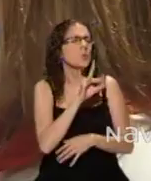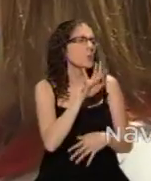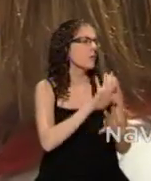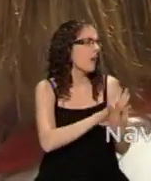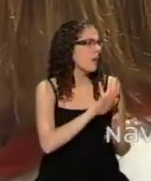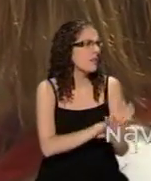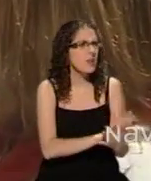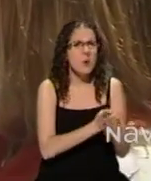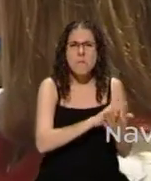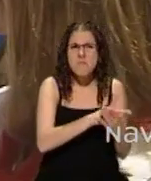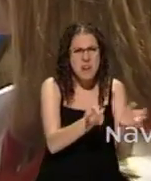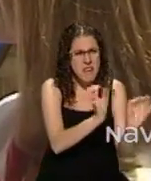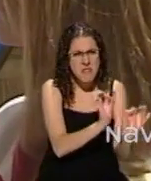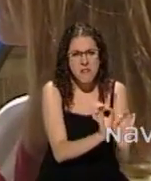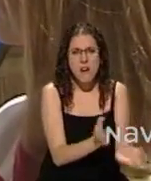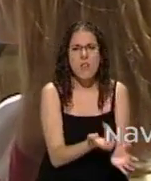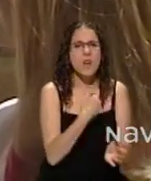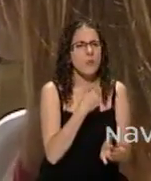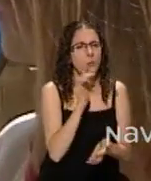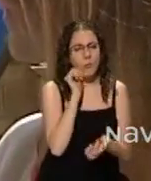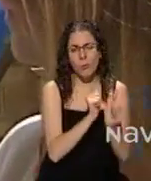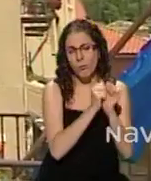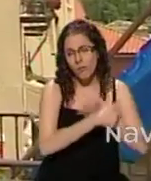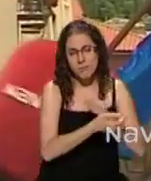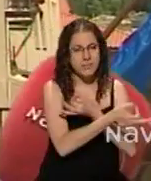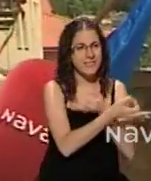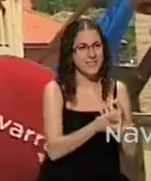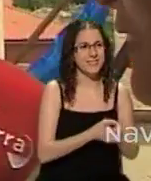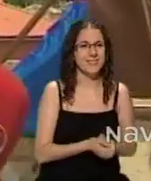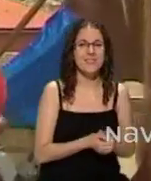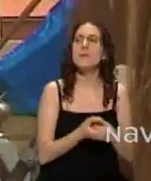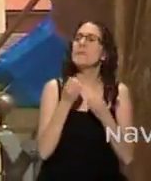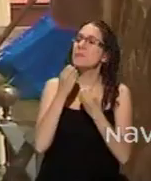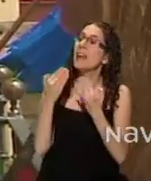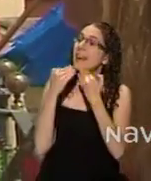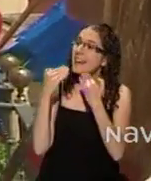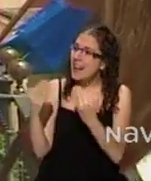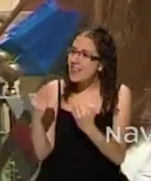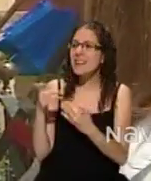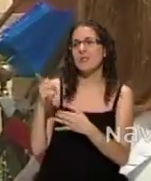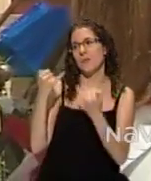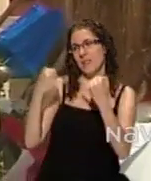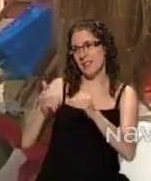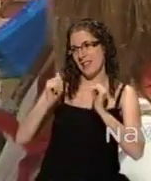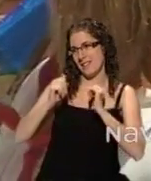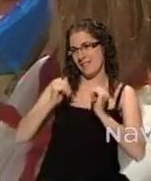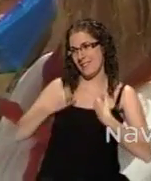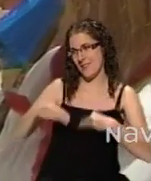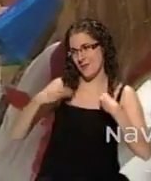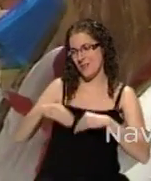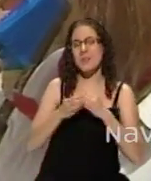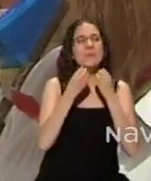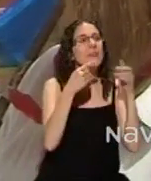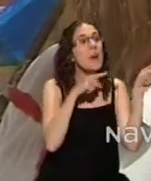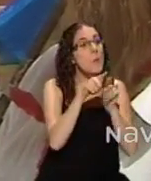Tranquilísimo. No he tenido ninguna pesadilla, he dormido como siempre, normal. Pues muchas gracias, Fernando, y a disfrutar de las fiestas de Viana. Vale,